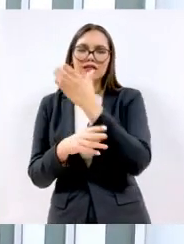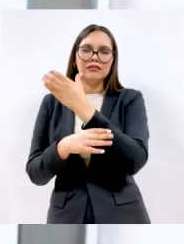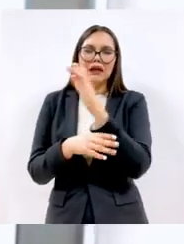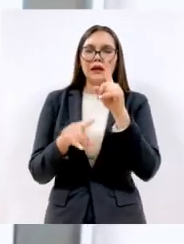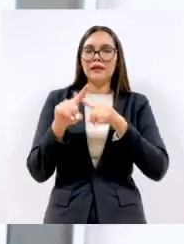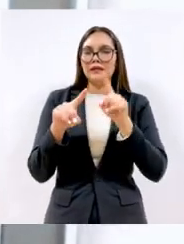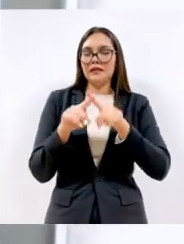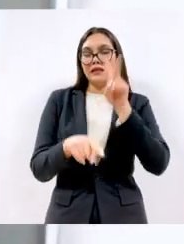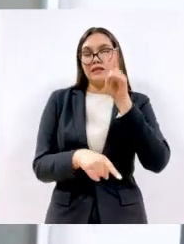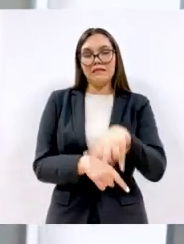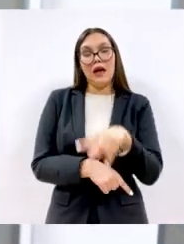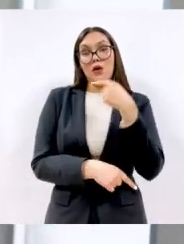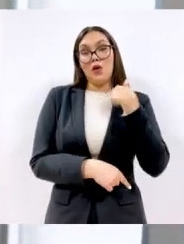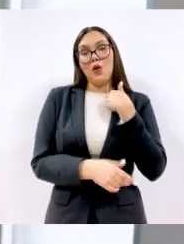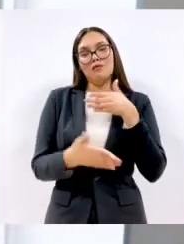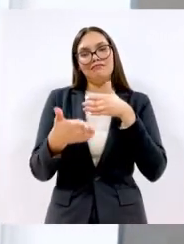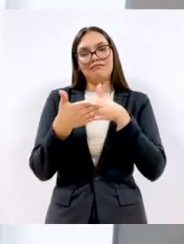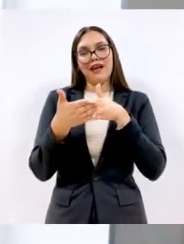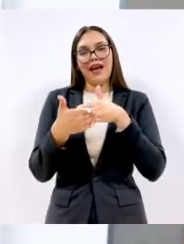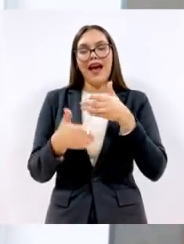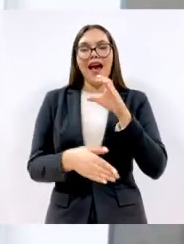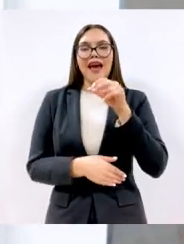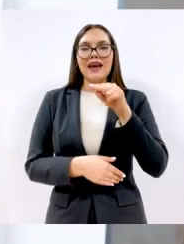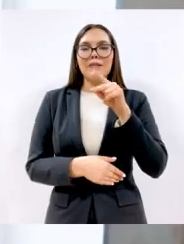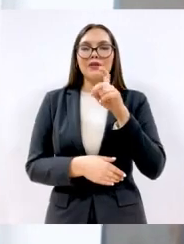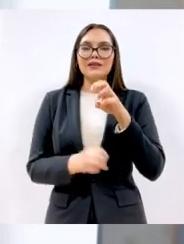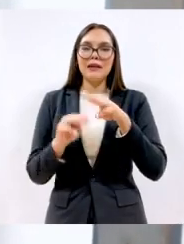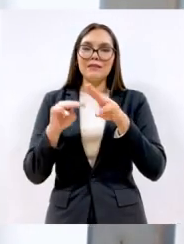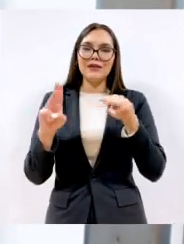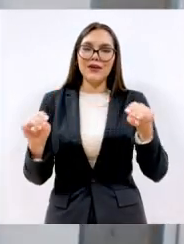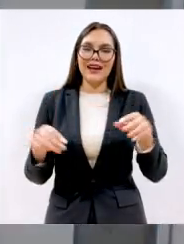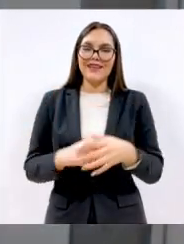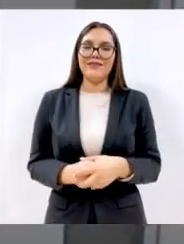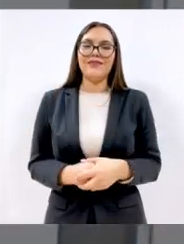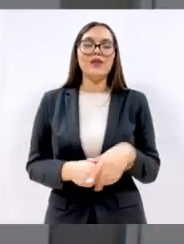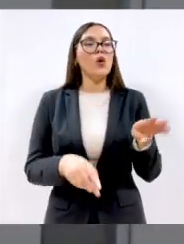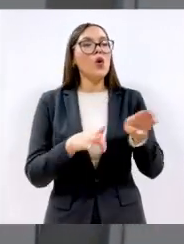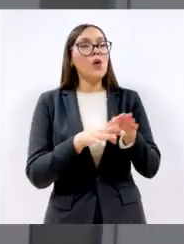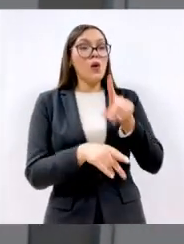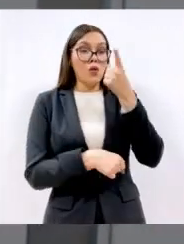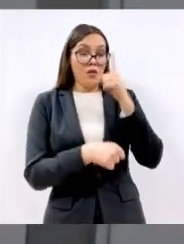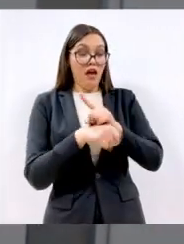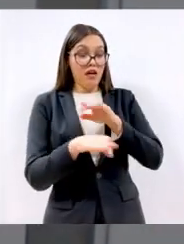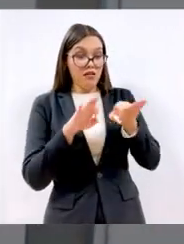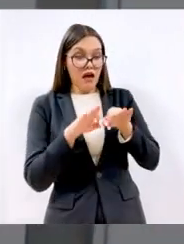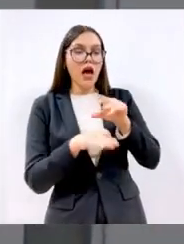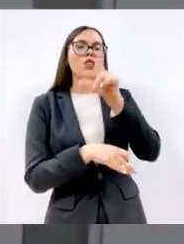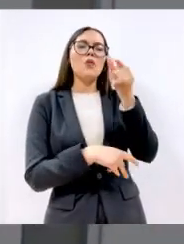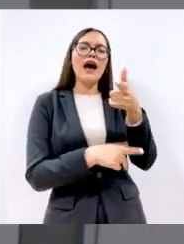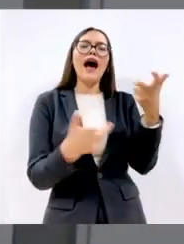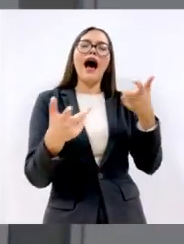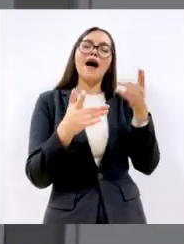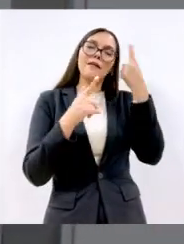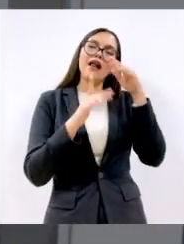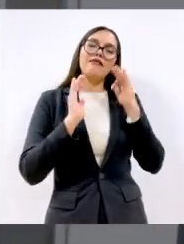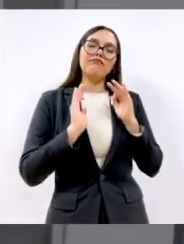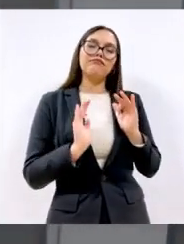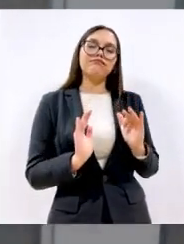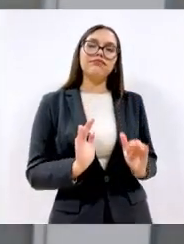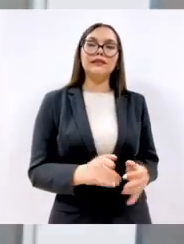estado. Entonces, definitivamente, por los caminos de Michoacán. ¿Cómo te relajas después de un día de trabajo?